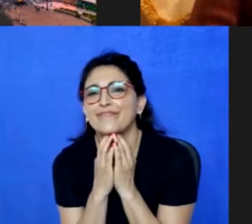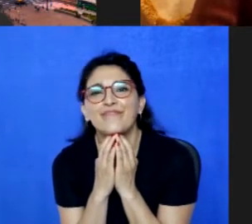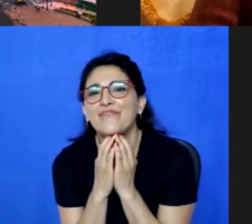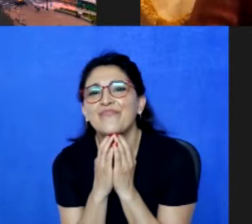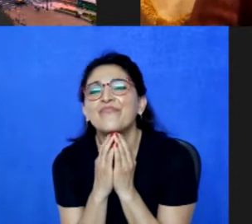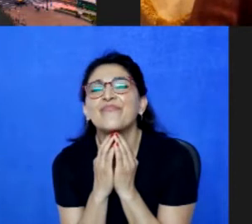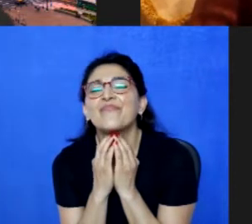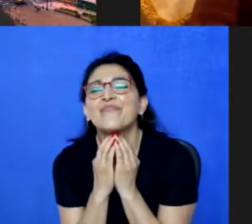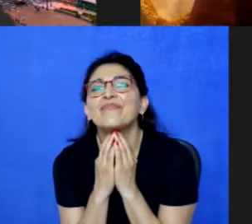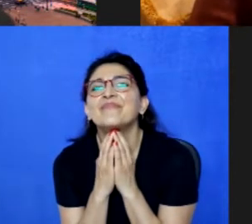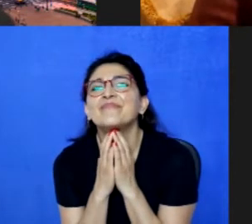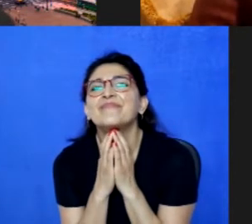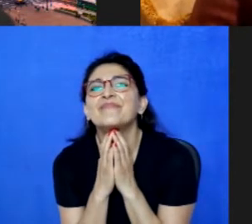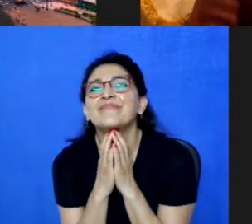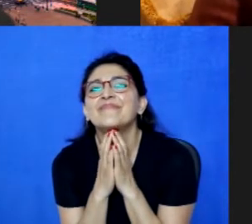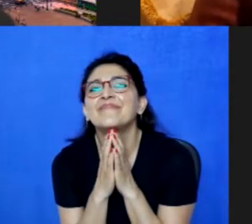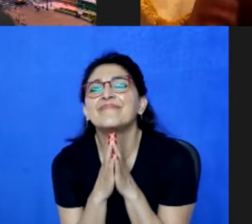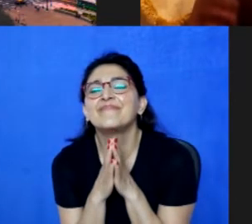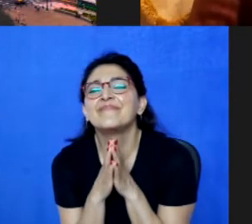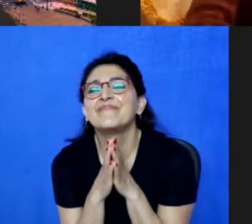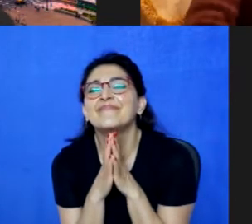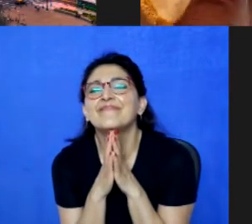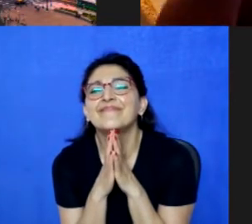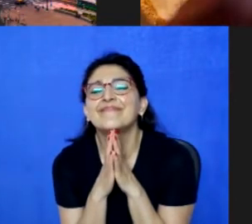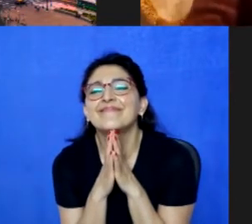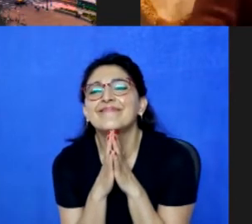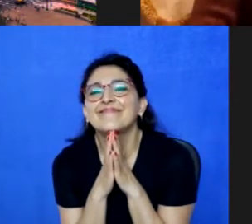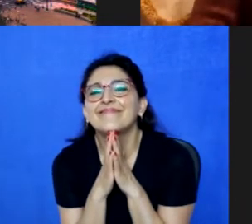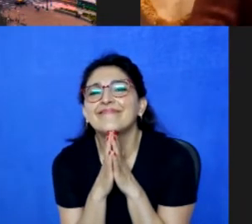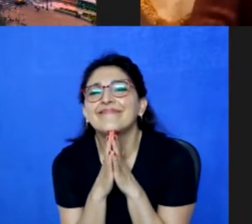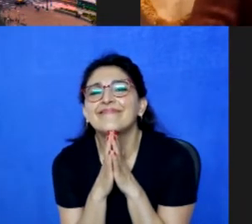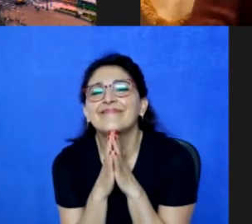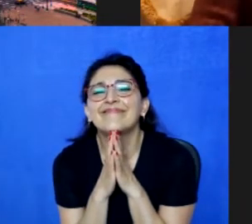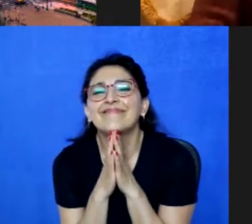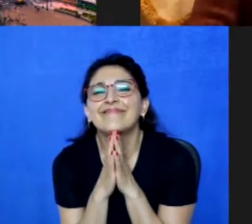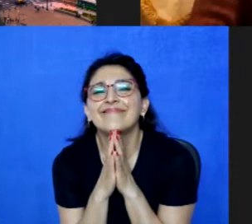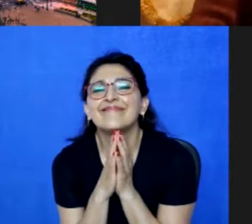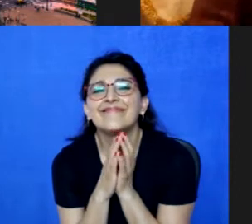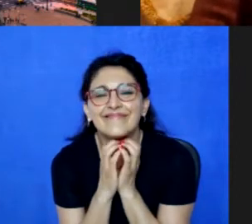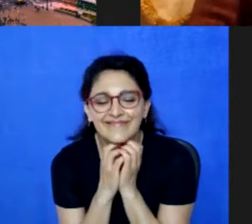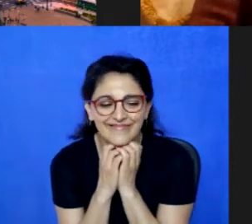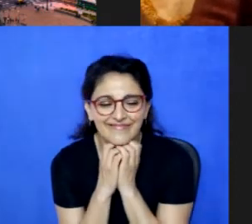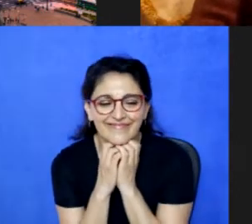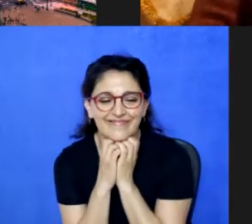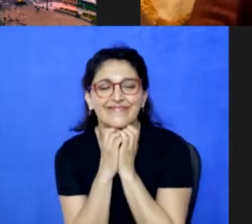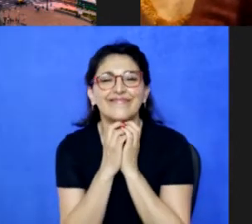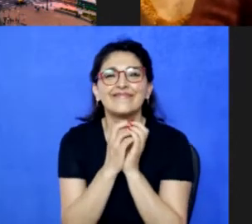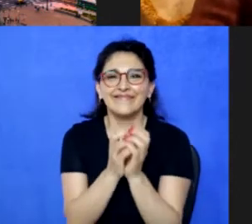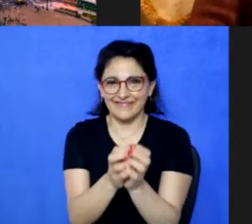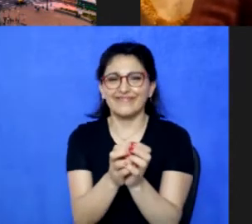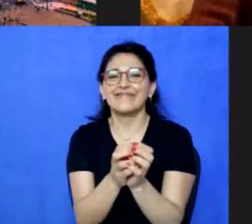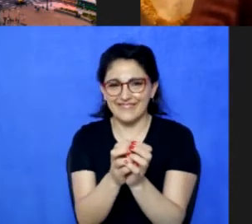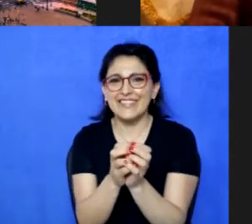que cocina. Se tiene. Pero te digo que lo que pasó es que empezaron a cocinar en